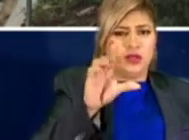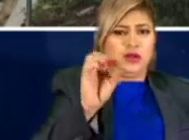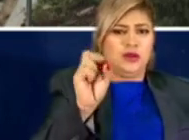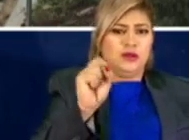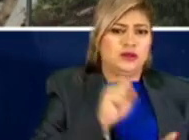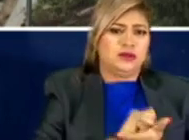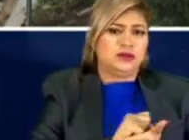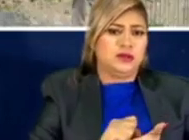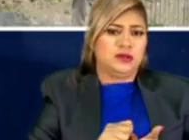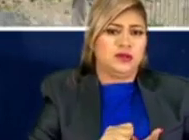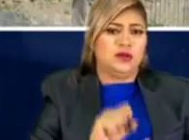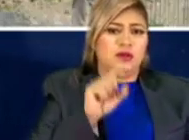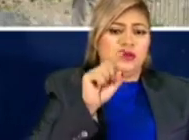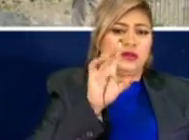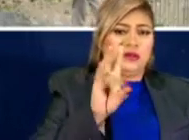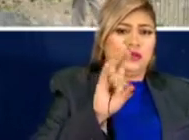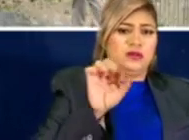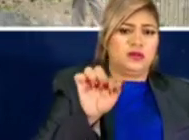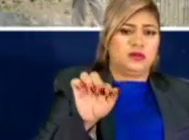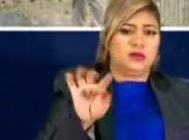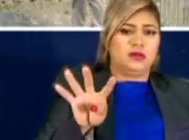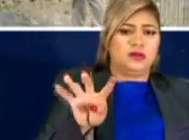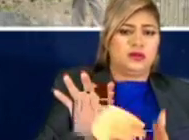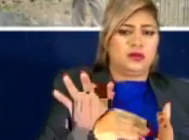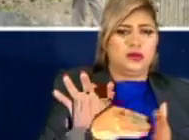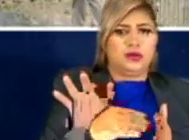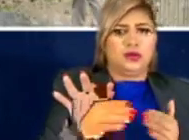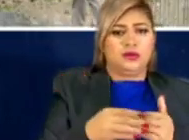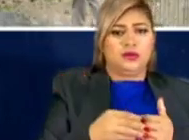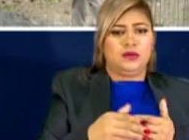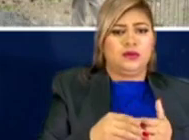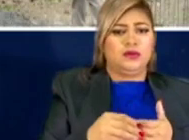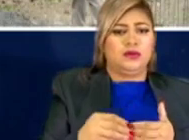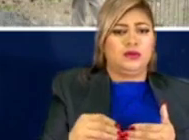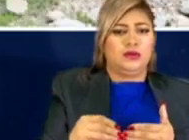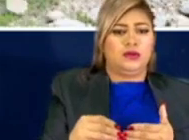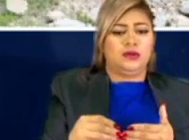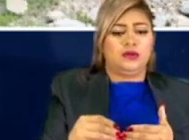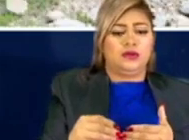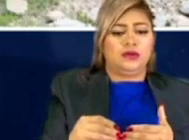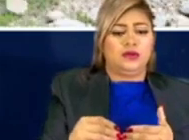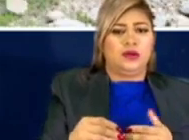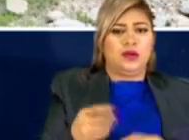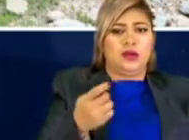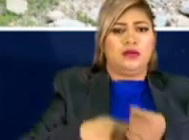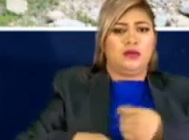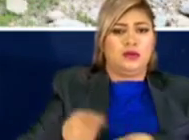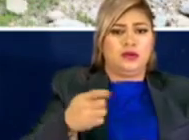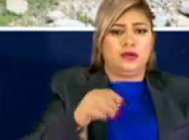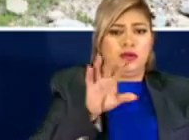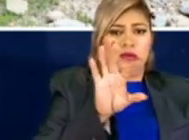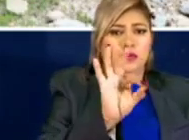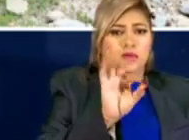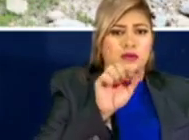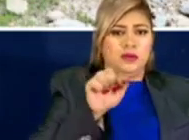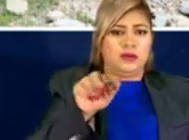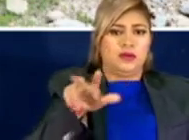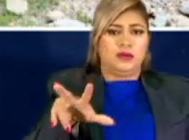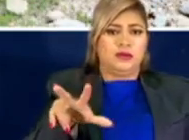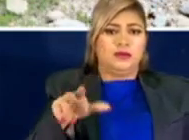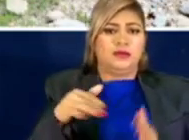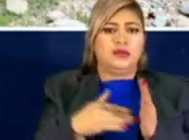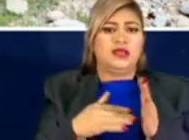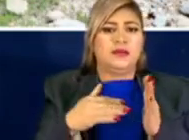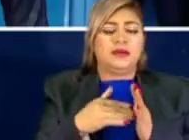una inversión de 7.4 millones de balboas. Con una inversión de 9.3 millones de balboas se entregó